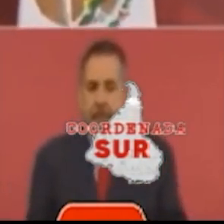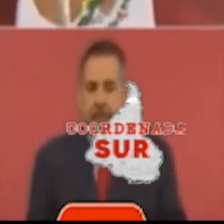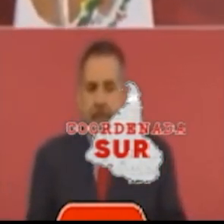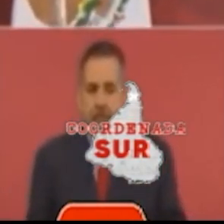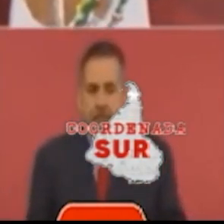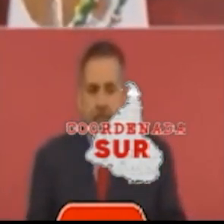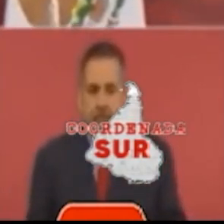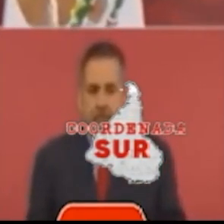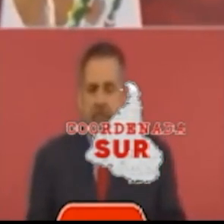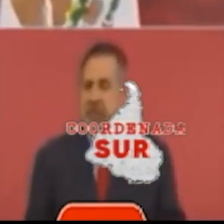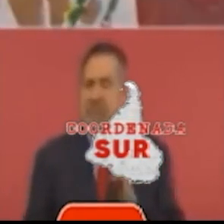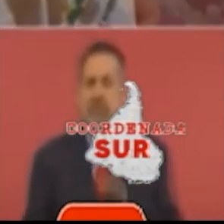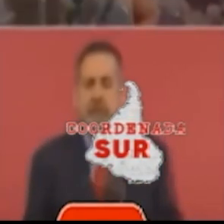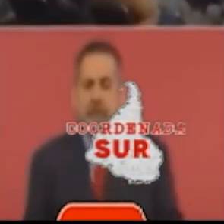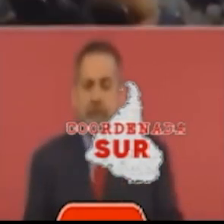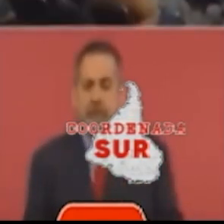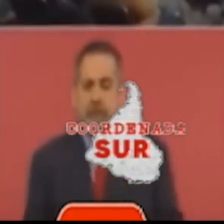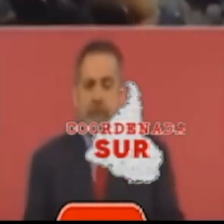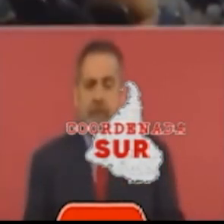un títere.